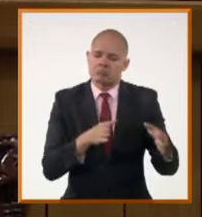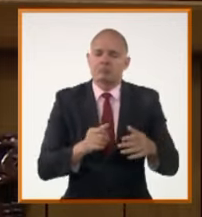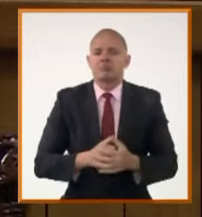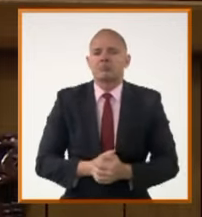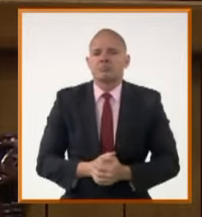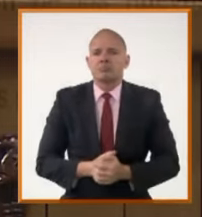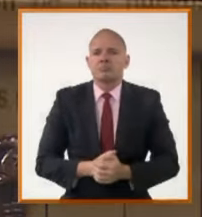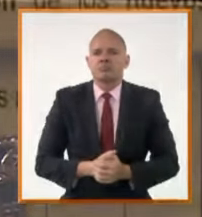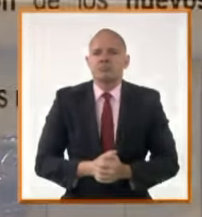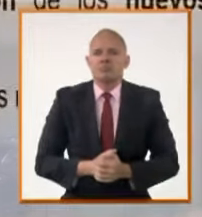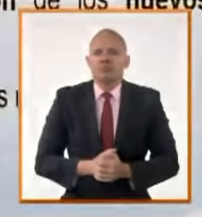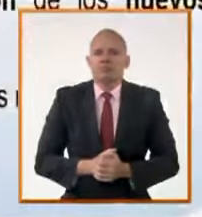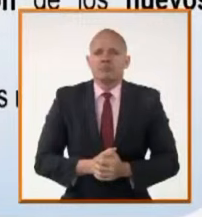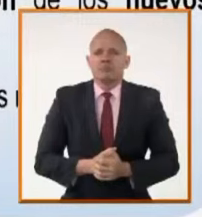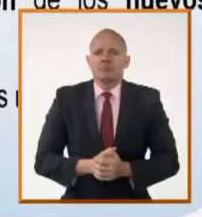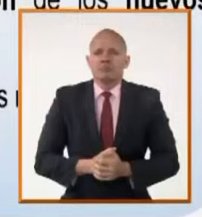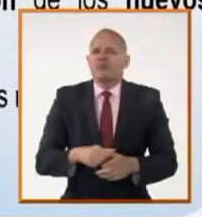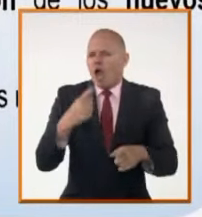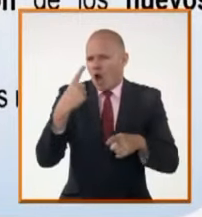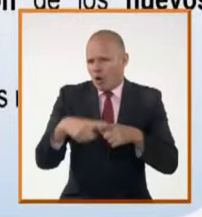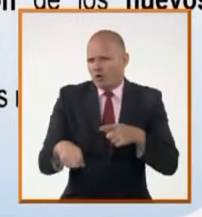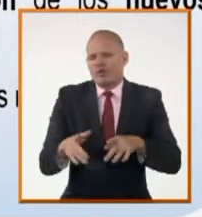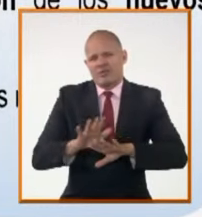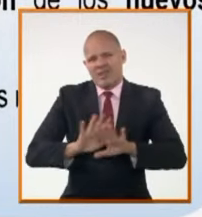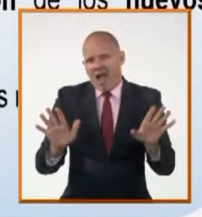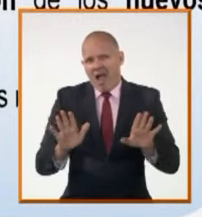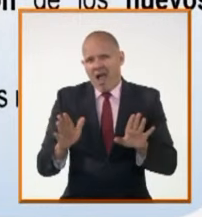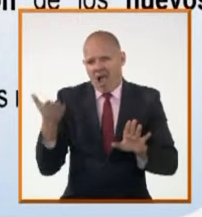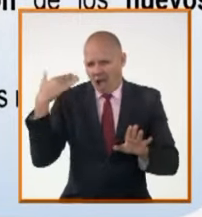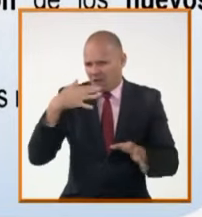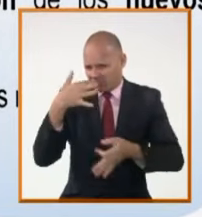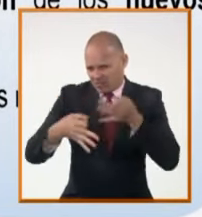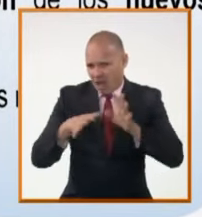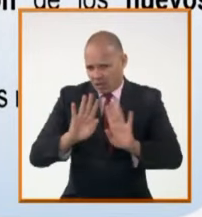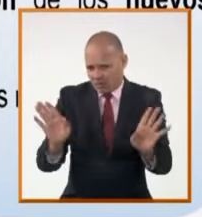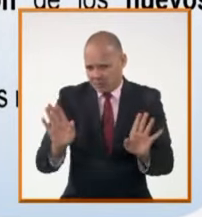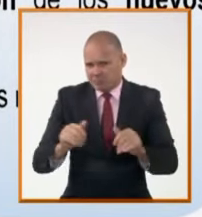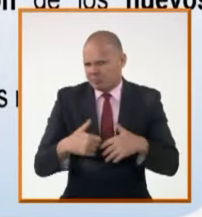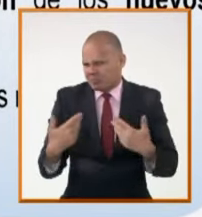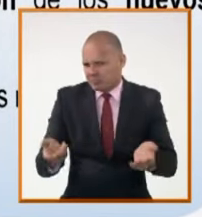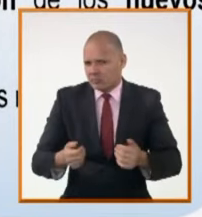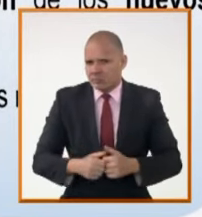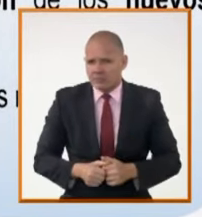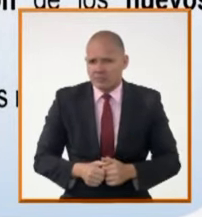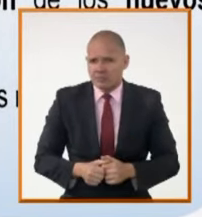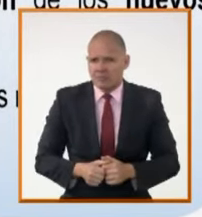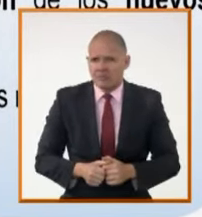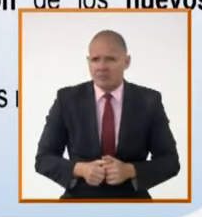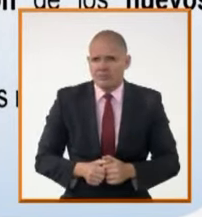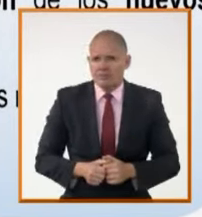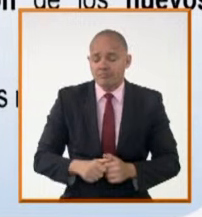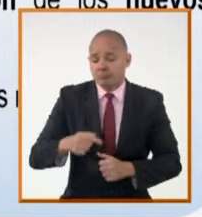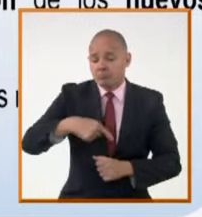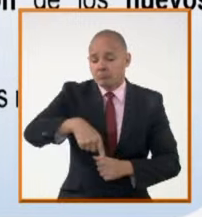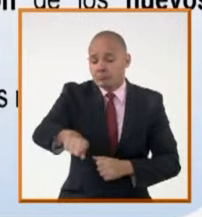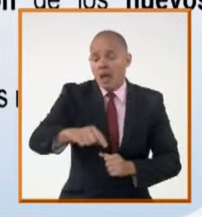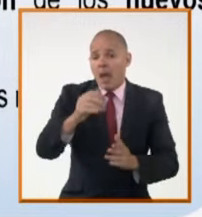Crear, que esto sí ya lo vimos, lo discutimos y lo aprobamos. Se va a crear, y ahora en enero,